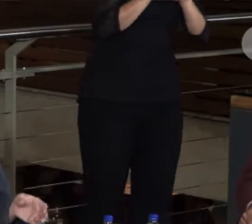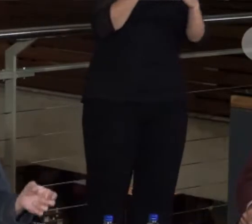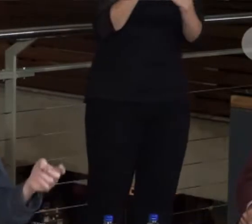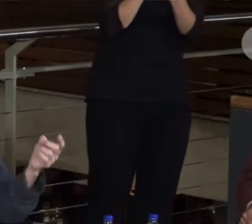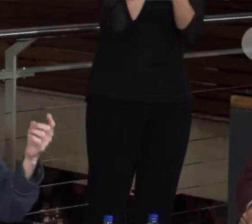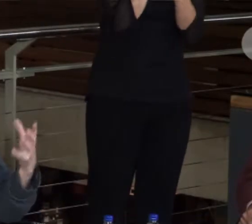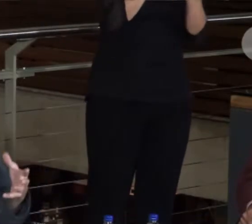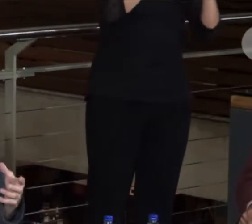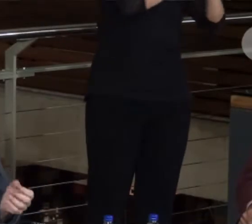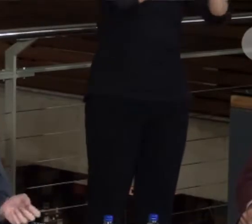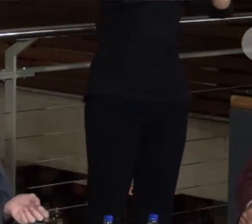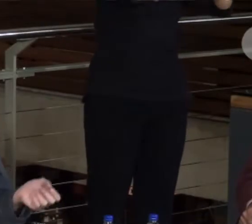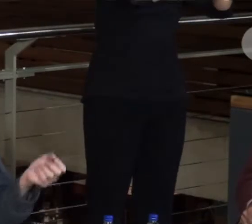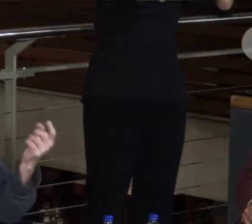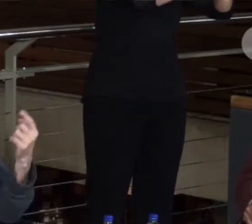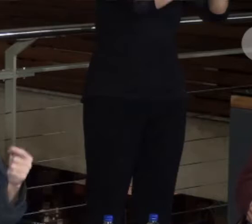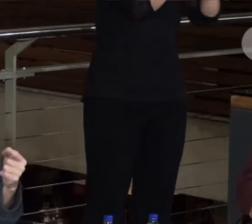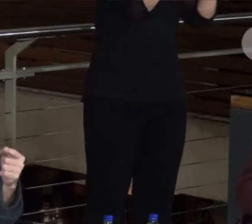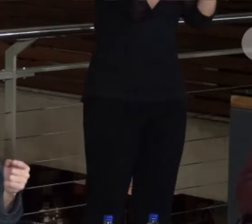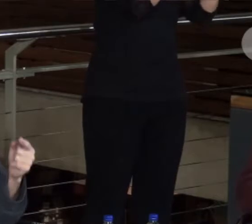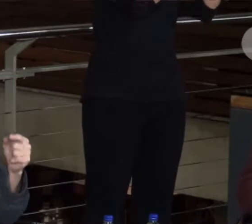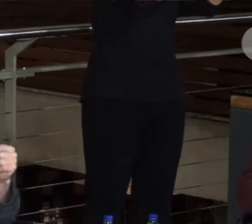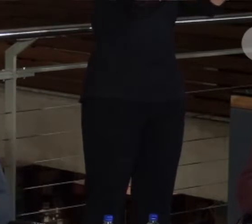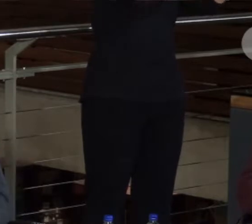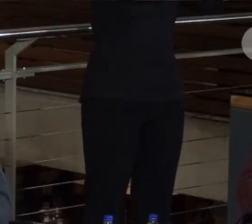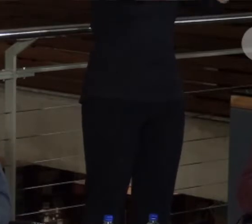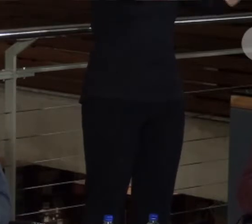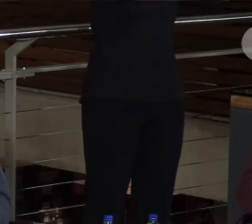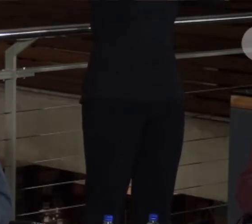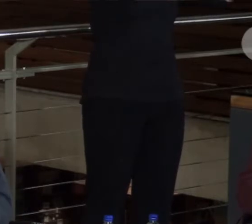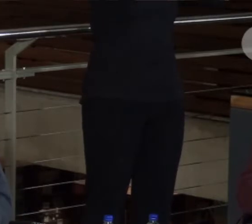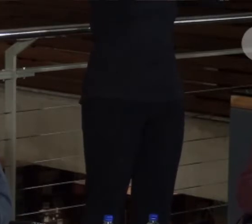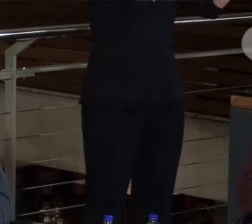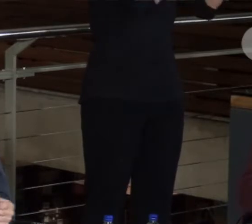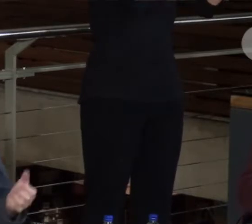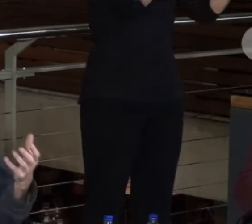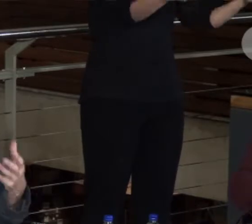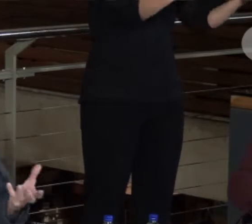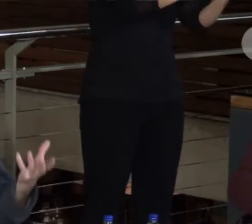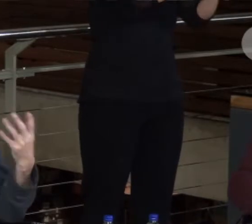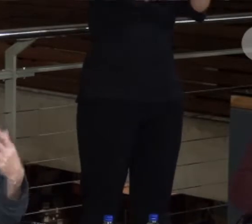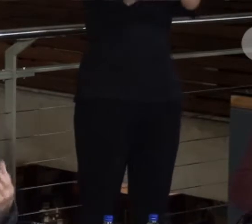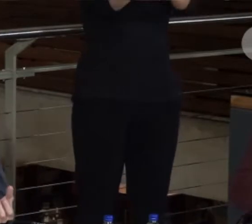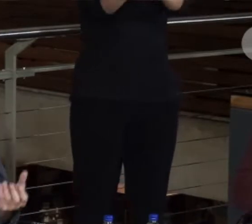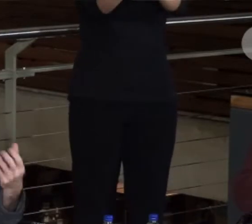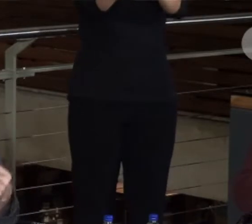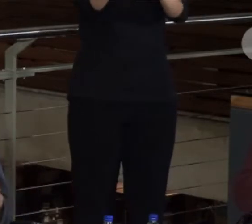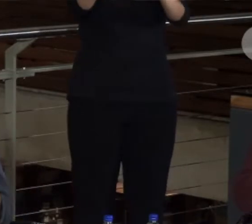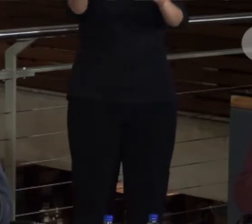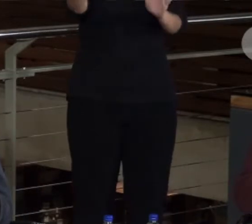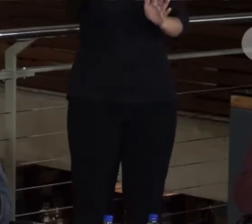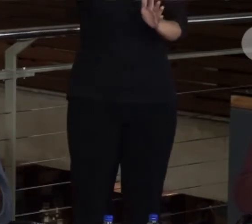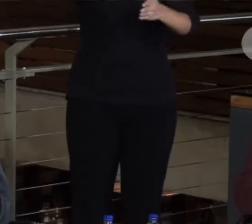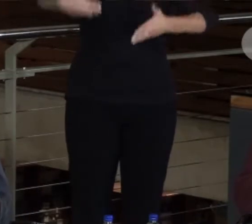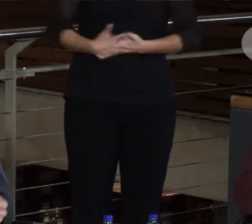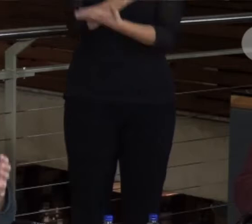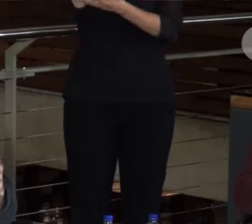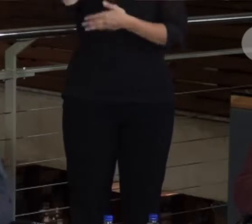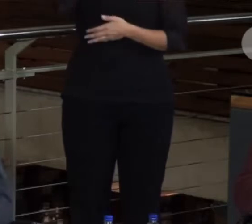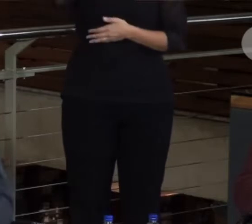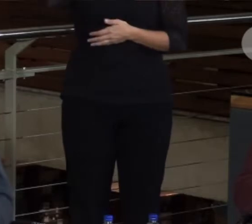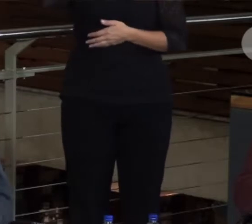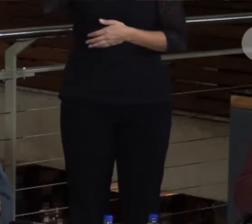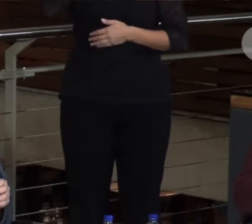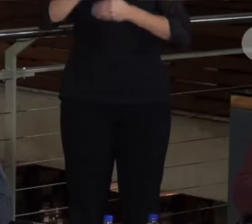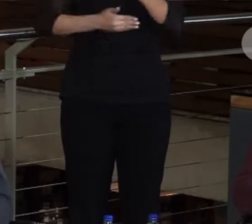tierra nacen siempre aparece un chico con síndrome de down y dicen que vienen a traernos la memoria ancestral de